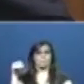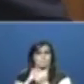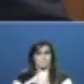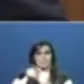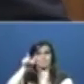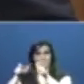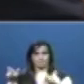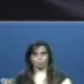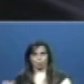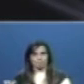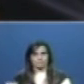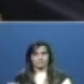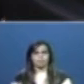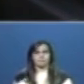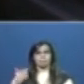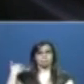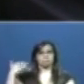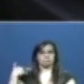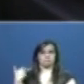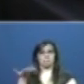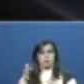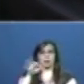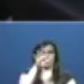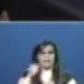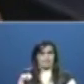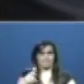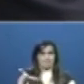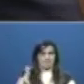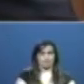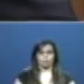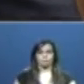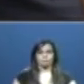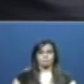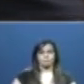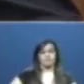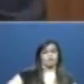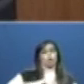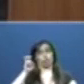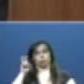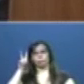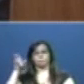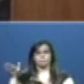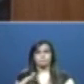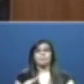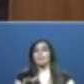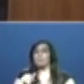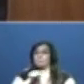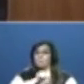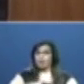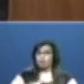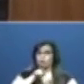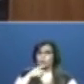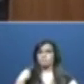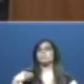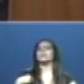que sufría similares tasas de paro Por otra parte el paro registrado tras crecer en los